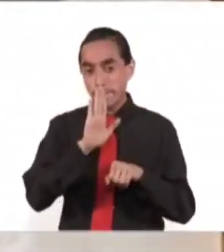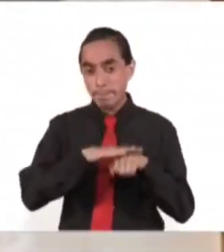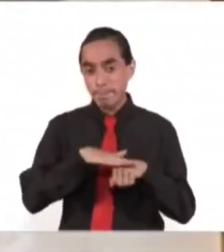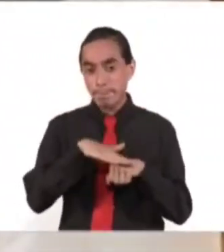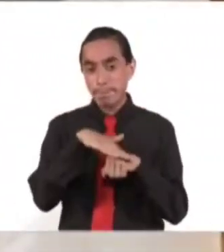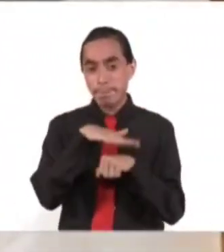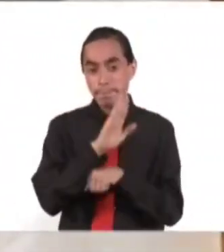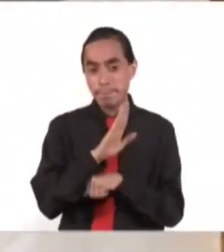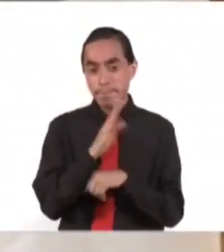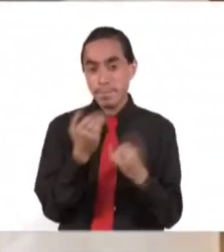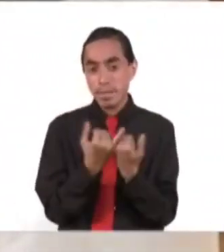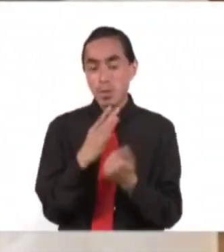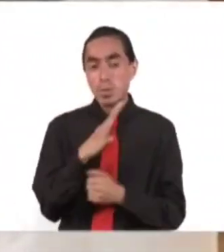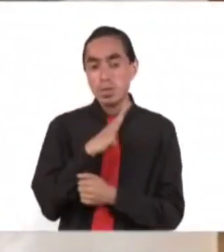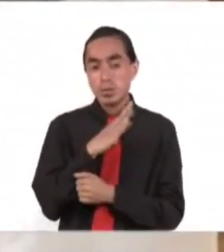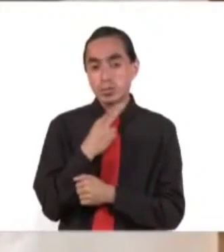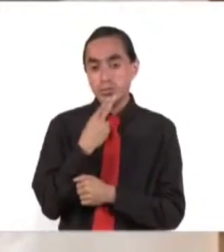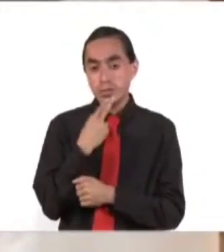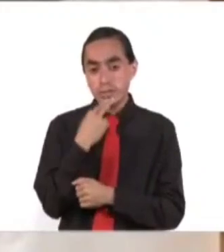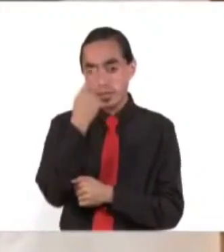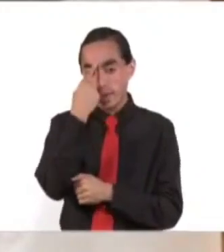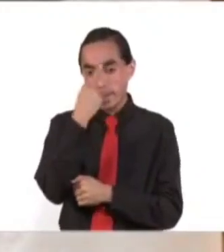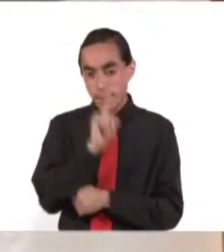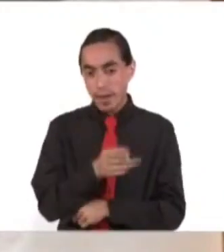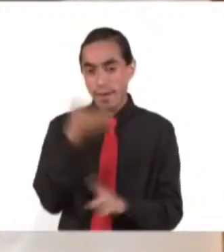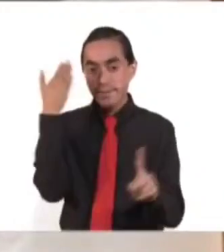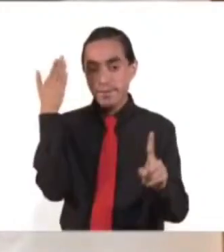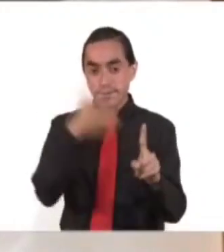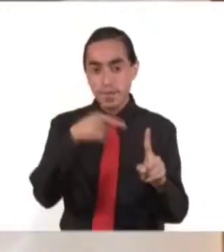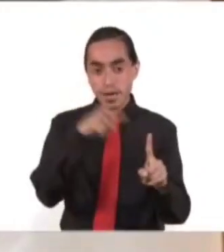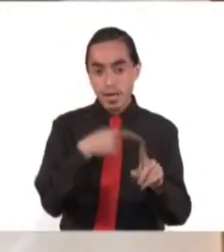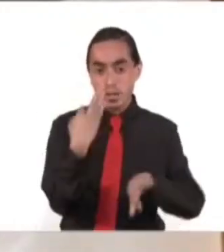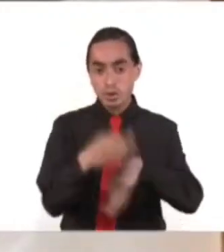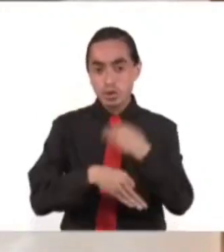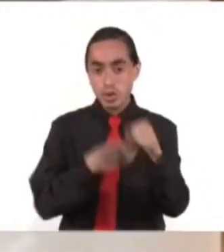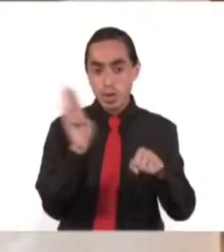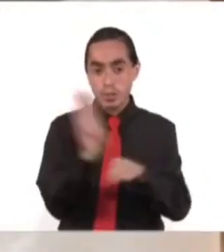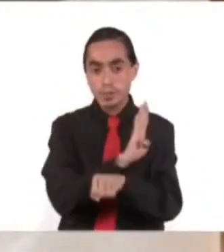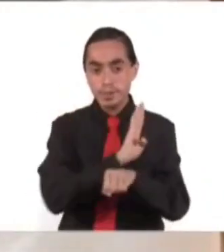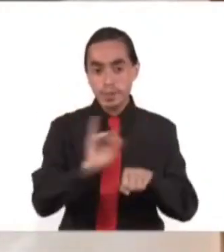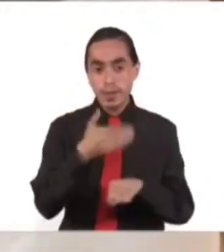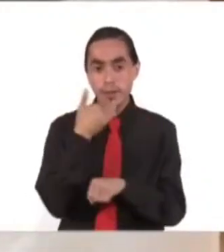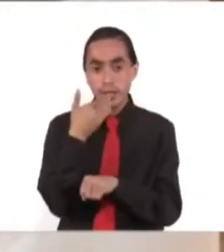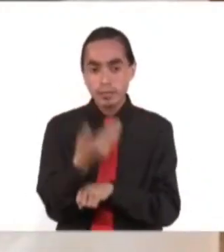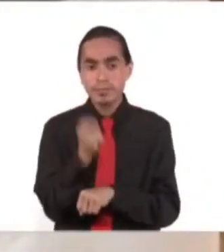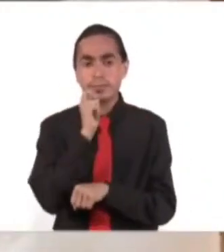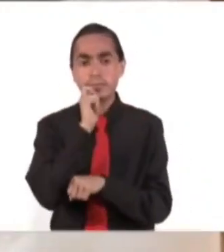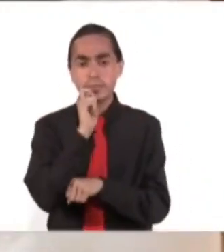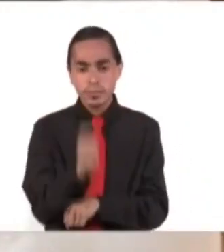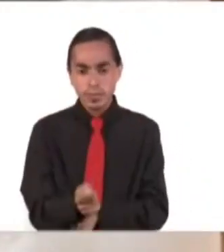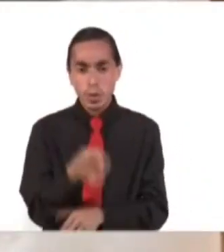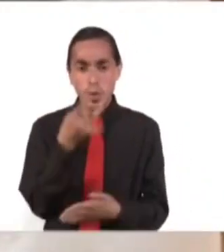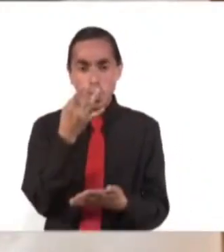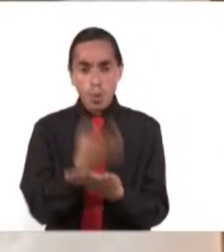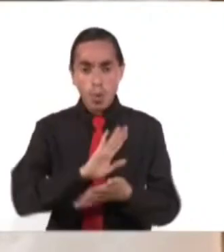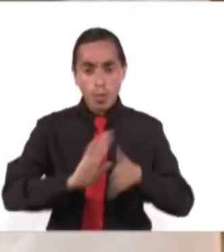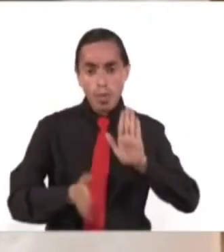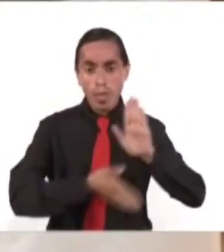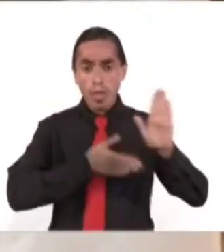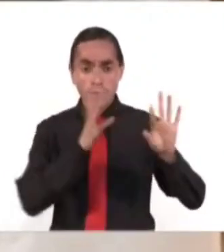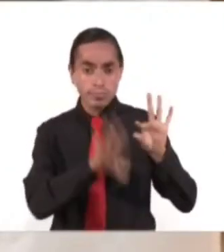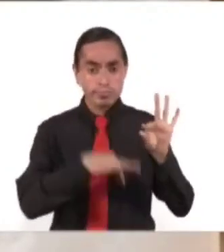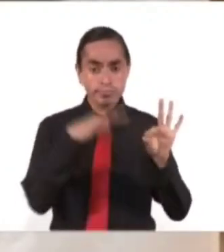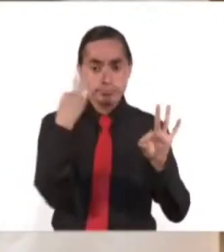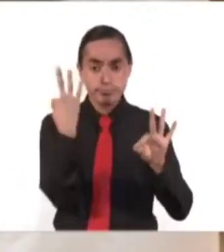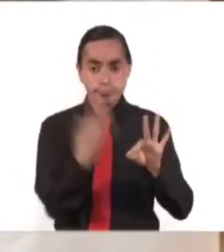e instrumentalizar en la dirección precisa del bien común, es decir, no solo de garantizar su carácter sustentable